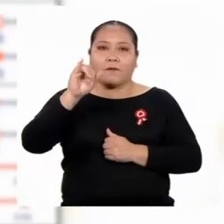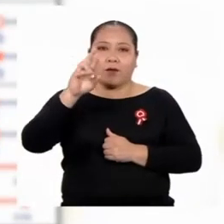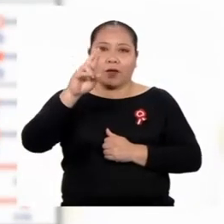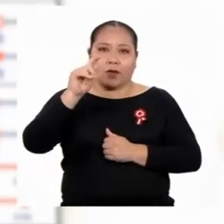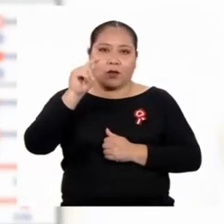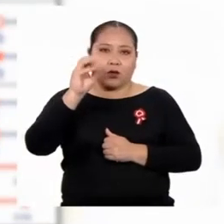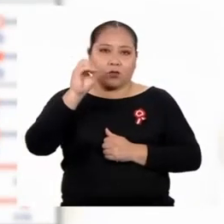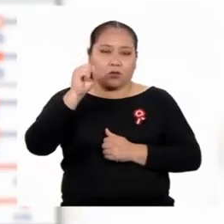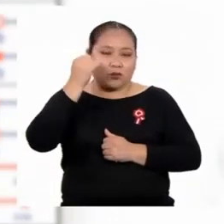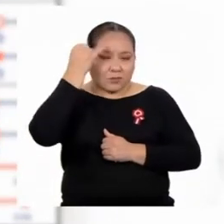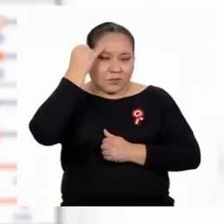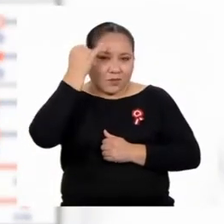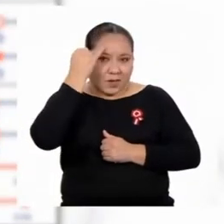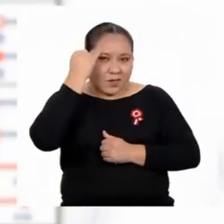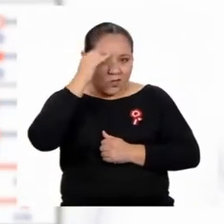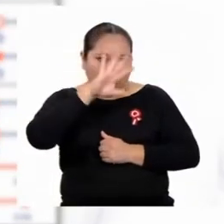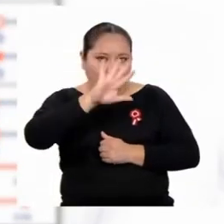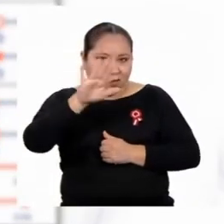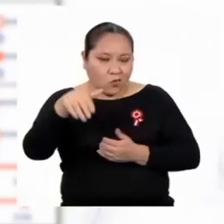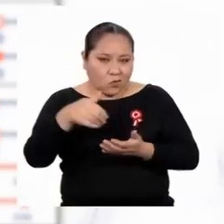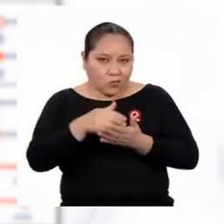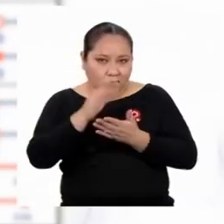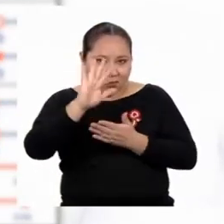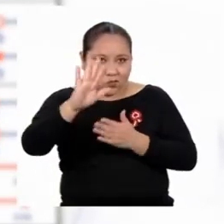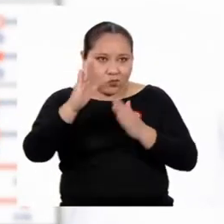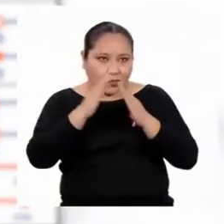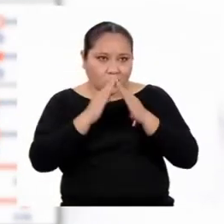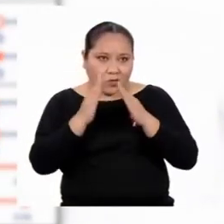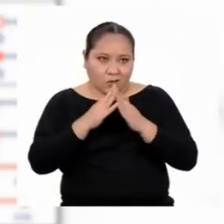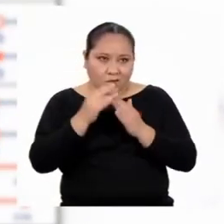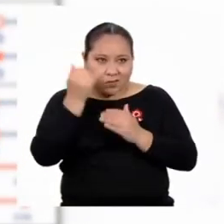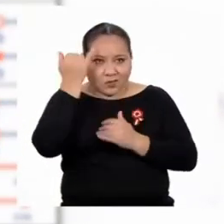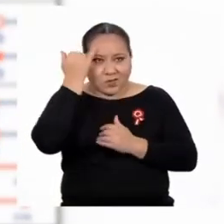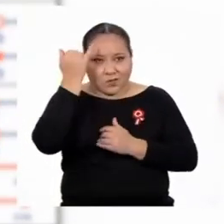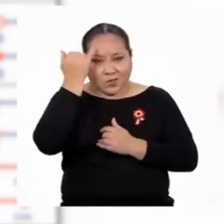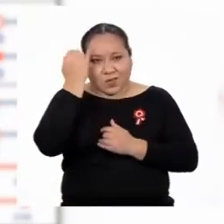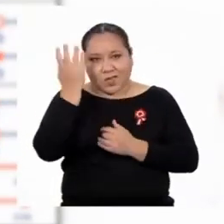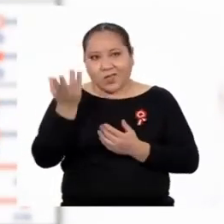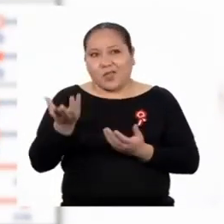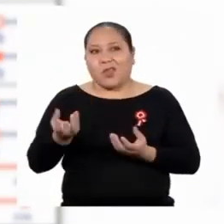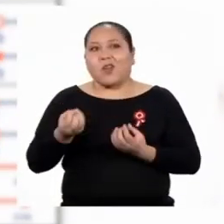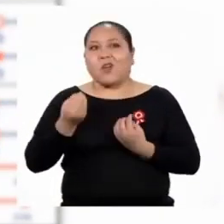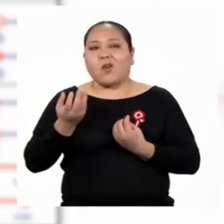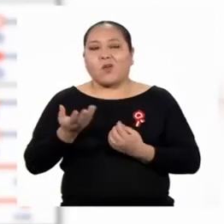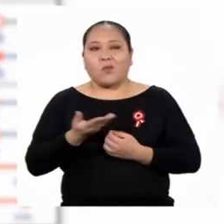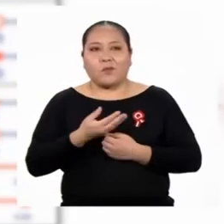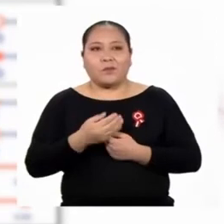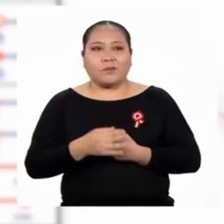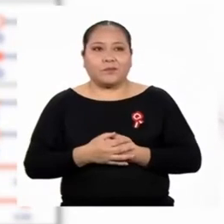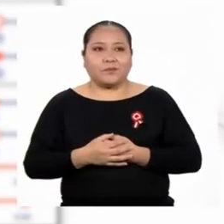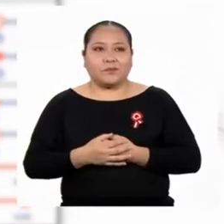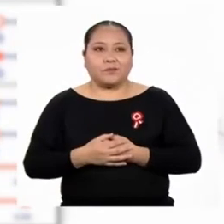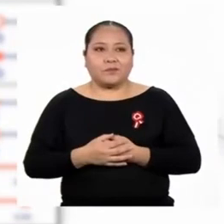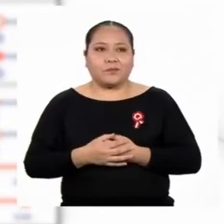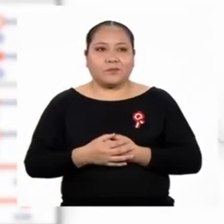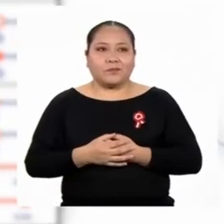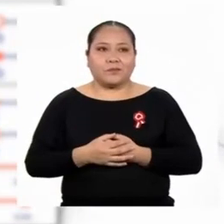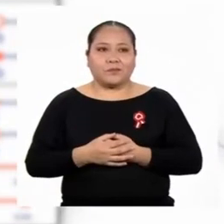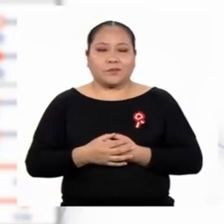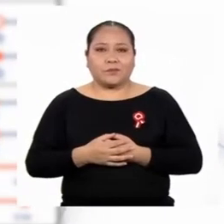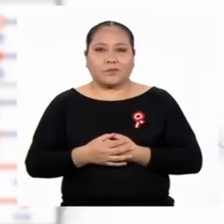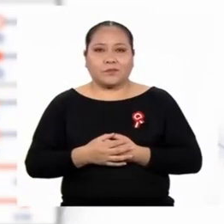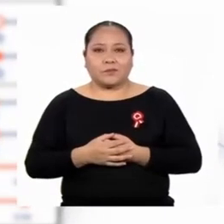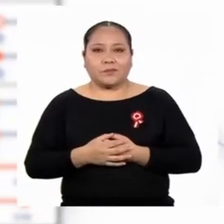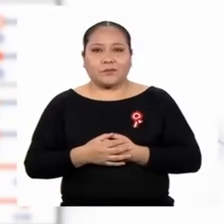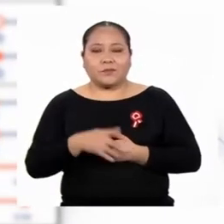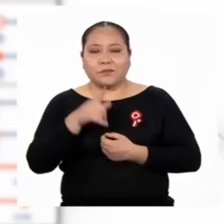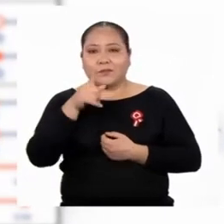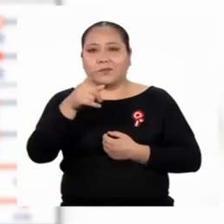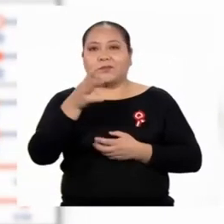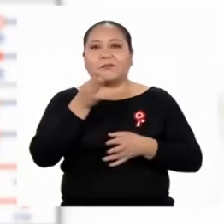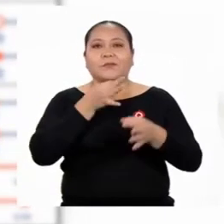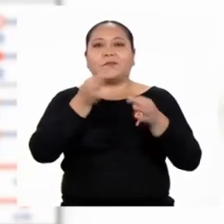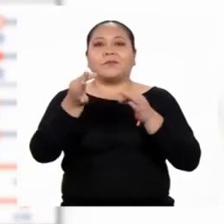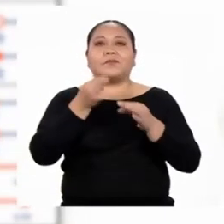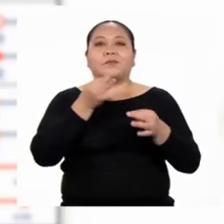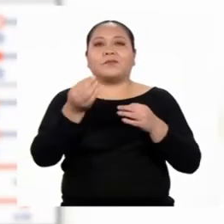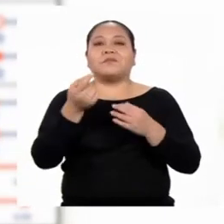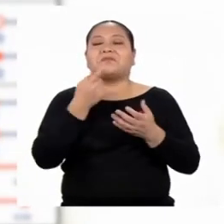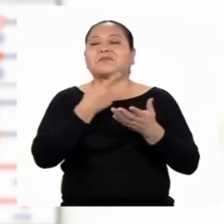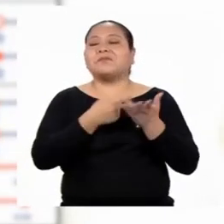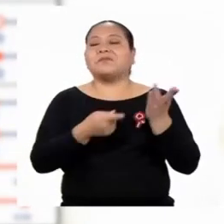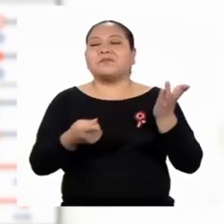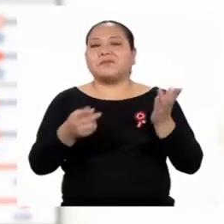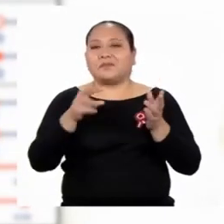todas y todos en casa pueden imaginarse de qué se trata. A ver, Yaremis, explícanos en